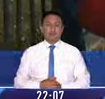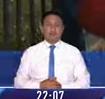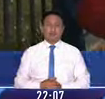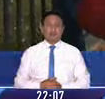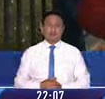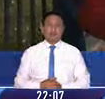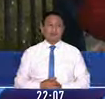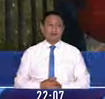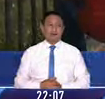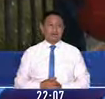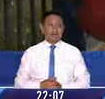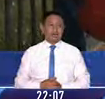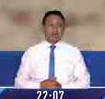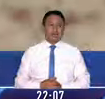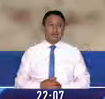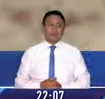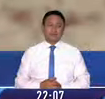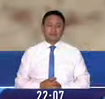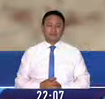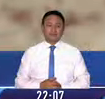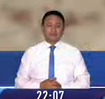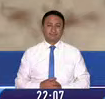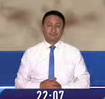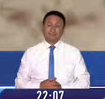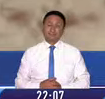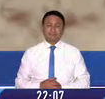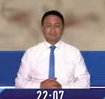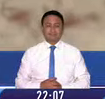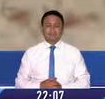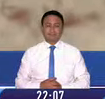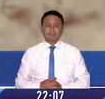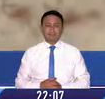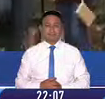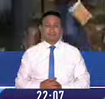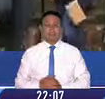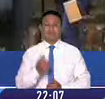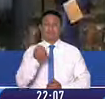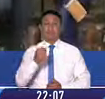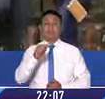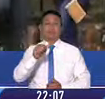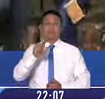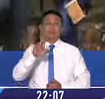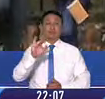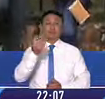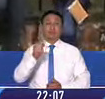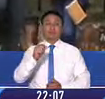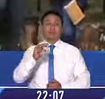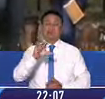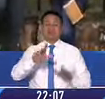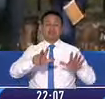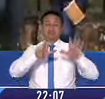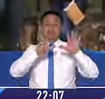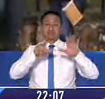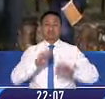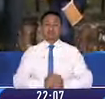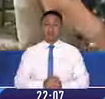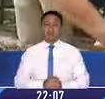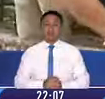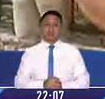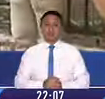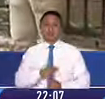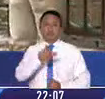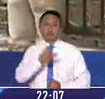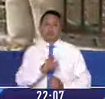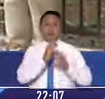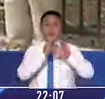Fue una mañana de temor para los habitantes del sector Sauces 8, esto en el norte de Guayaquil. Varias personas se encontraban esperando un